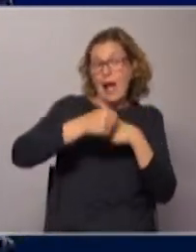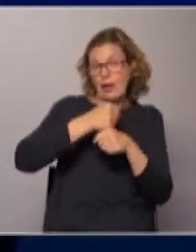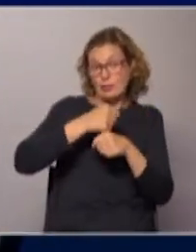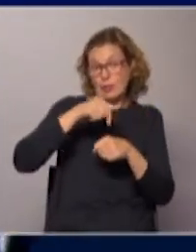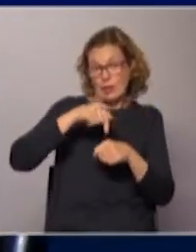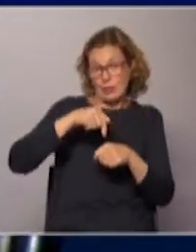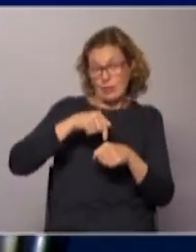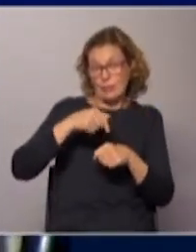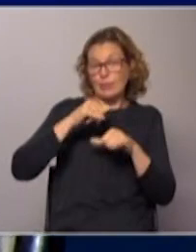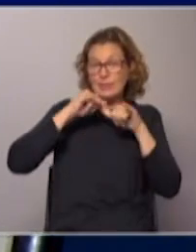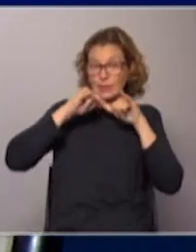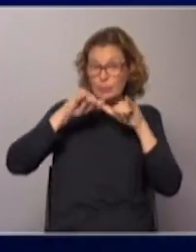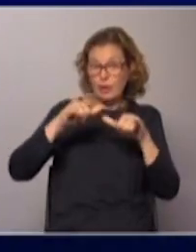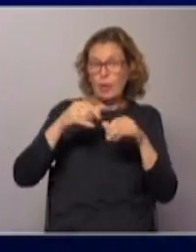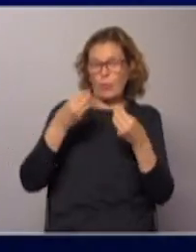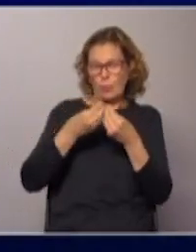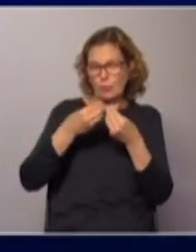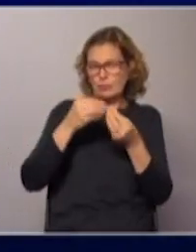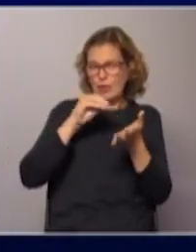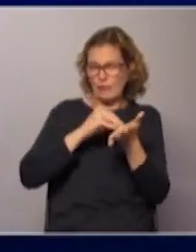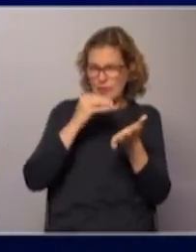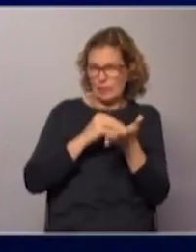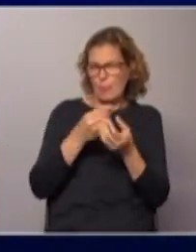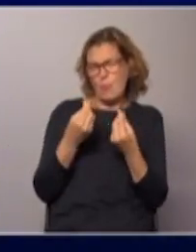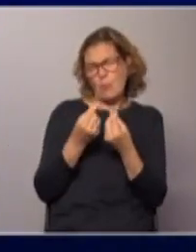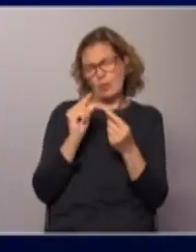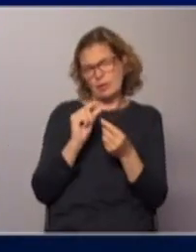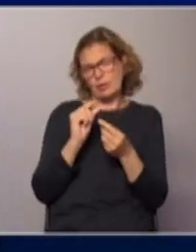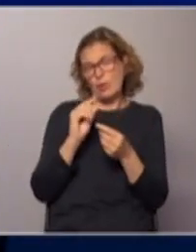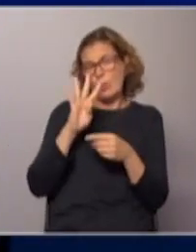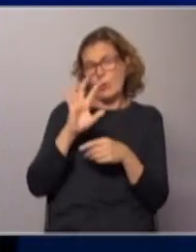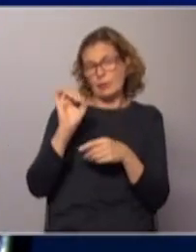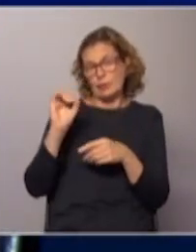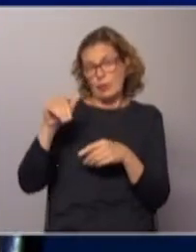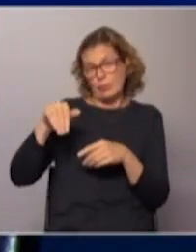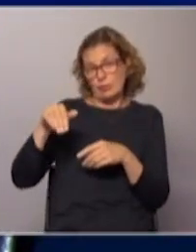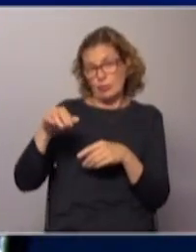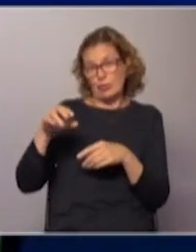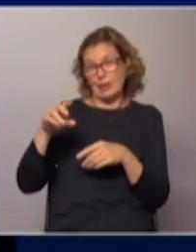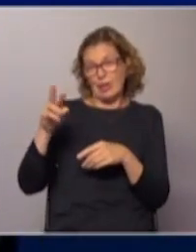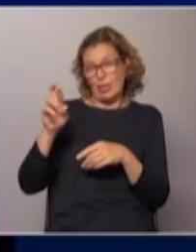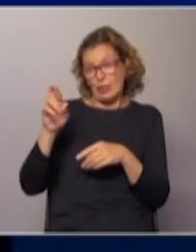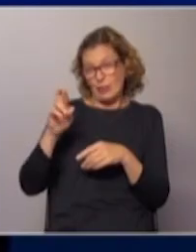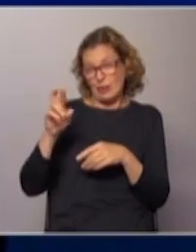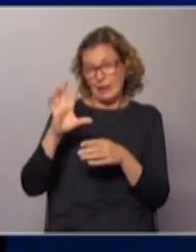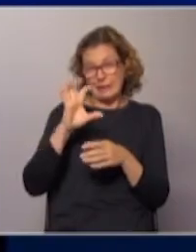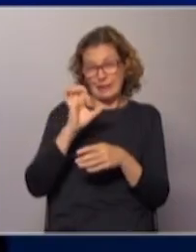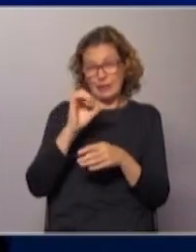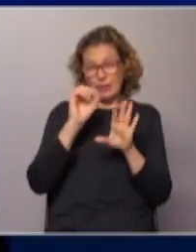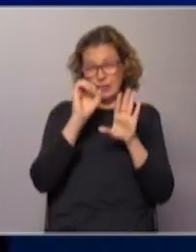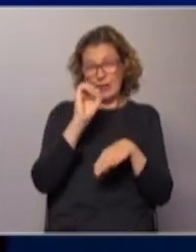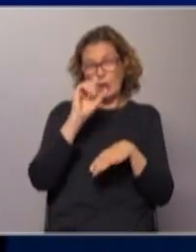que como hemos denunciado bastantes veces son muy poquitos no 400 millones de dólares a septiembre algo así como el 0